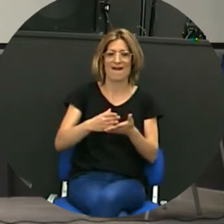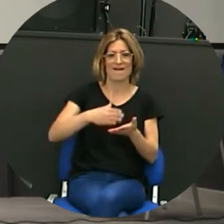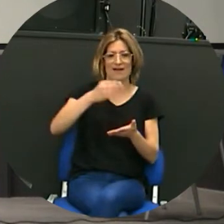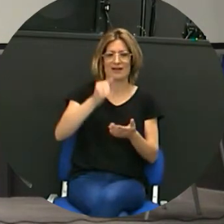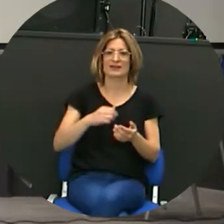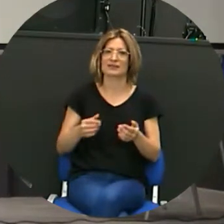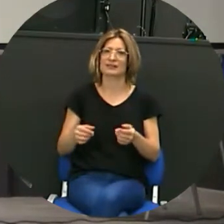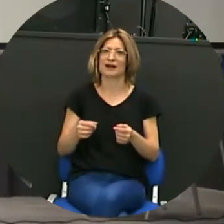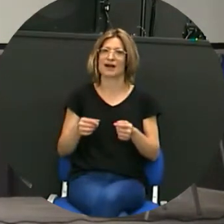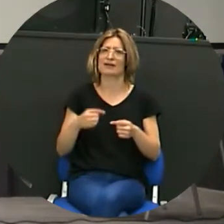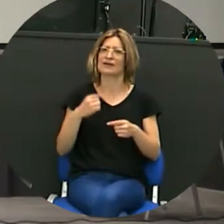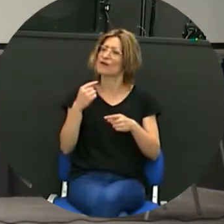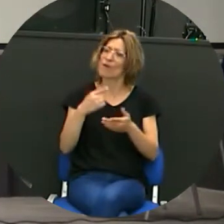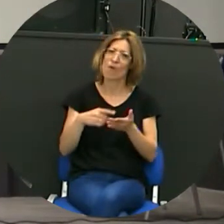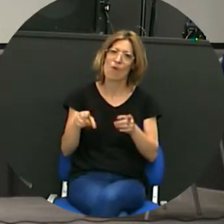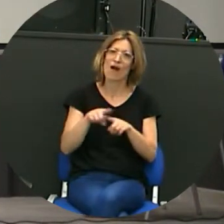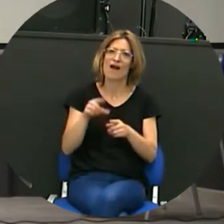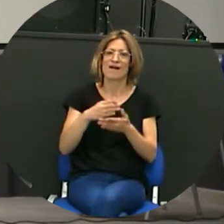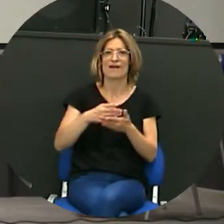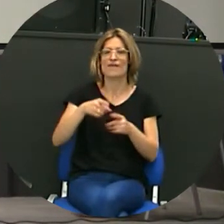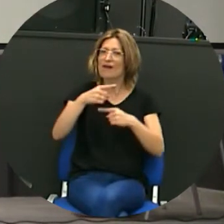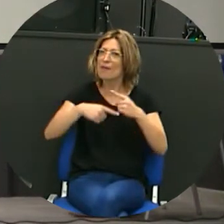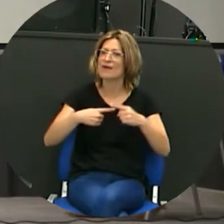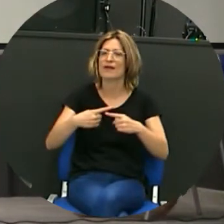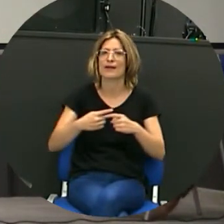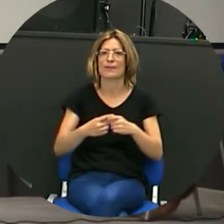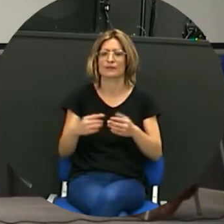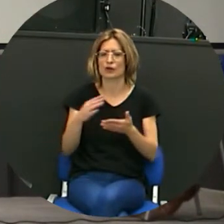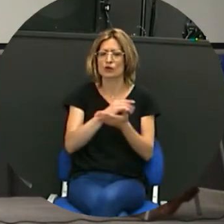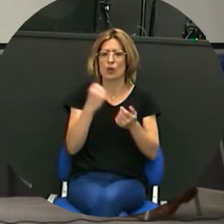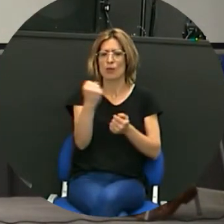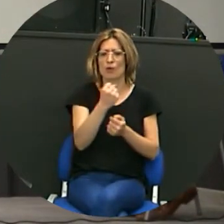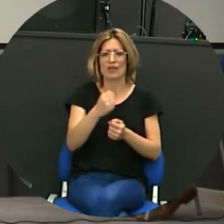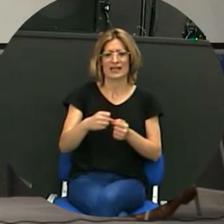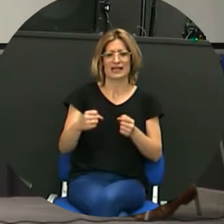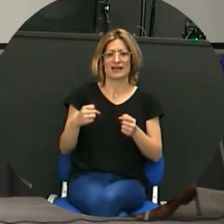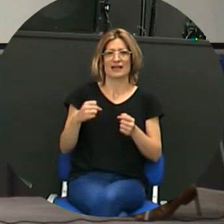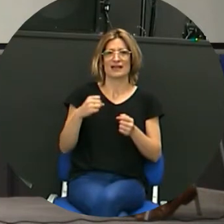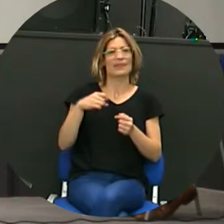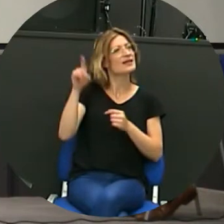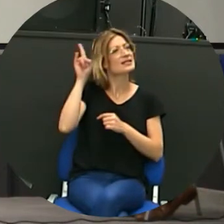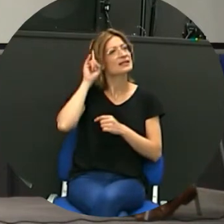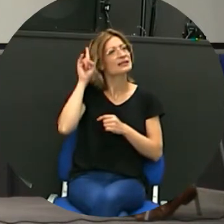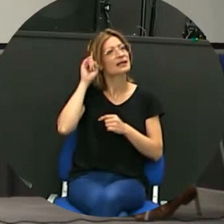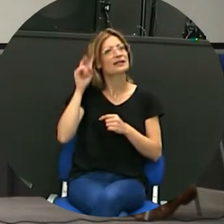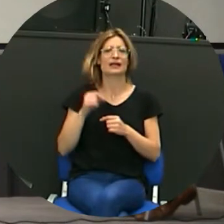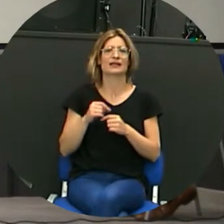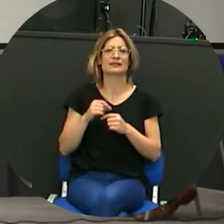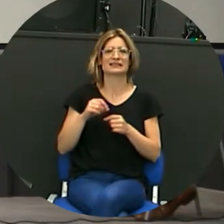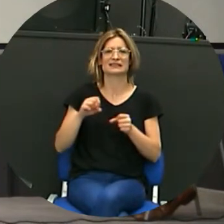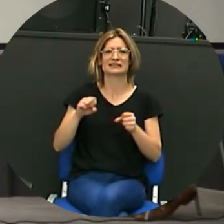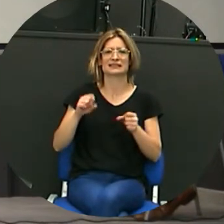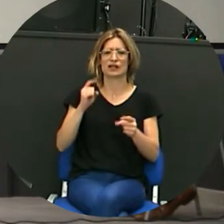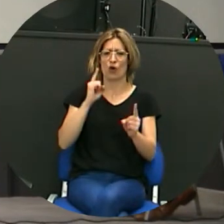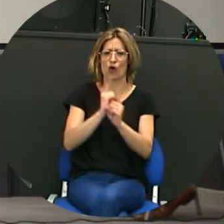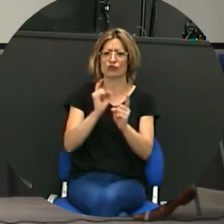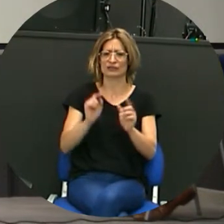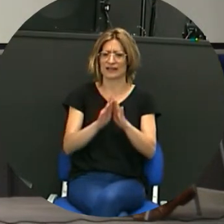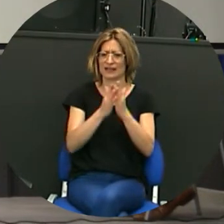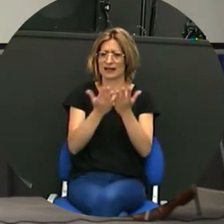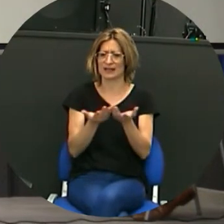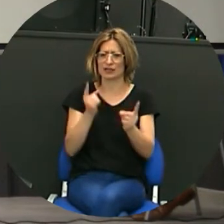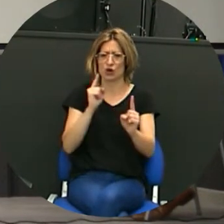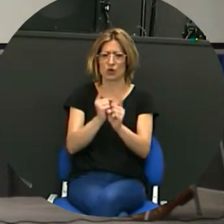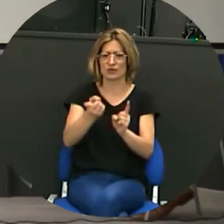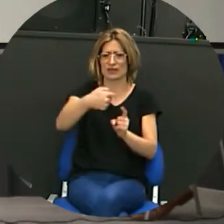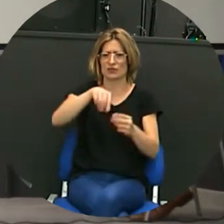Oramos atando el poder de la oscuridad, todo poder de Satanás que viene en contra del Evangelio y en contra de que nuestras vidas se levanten para